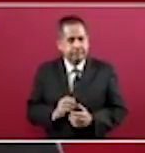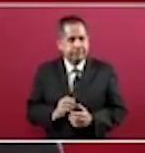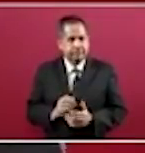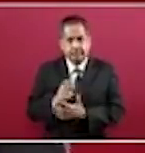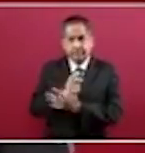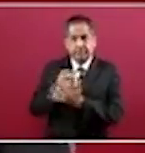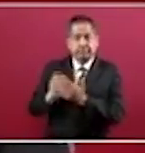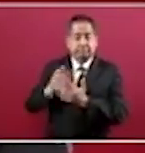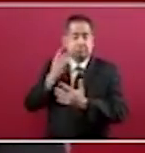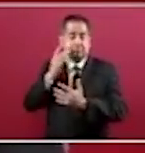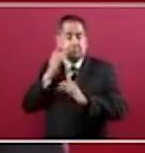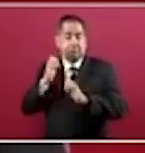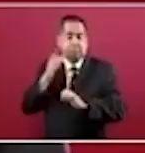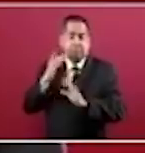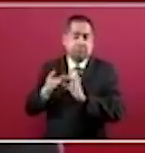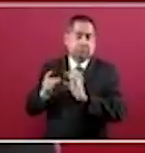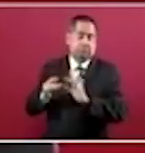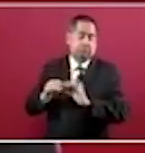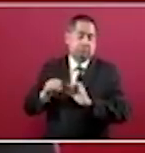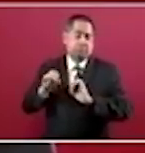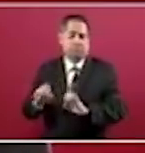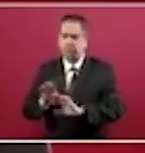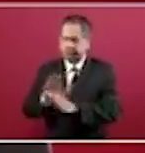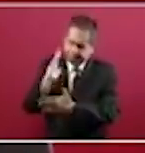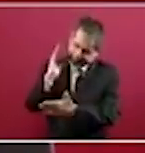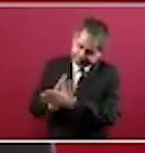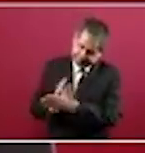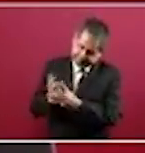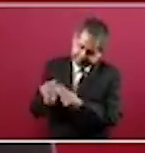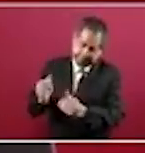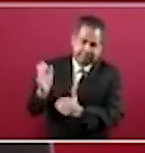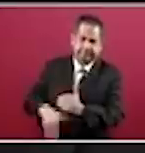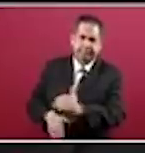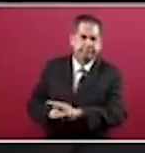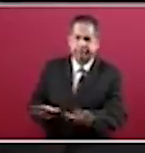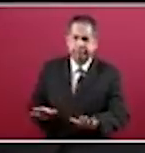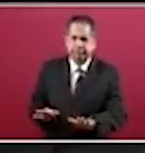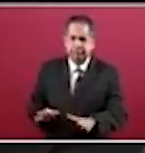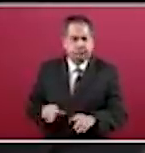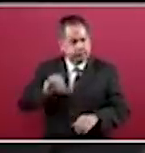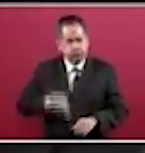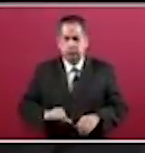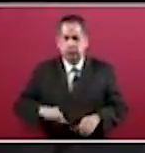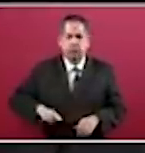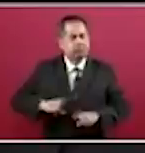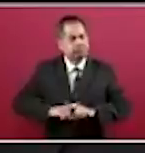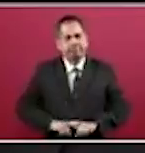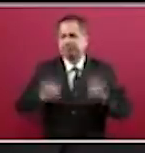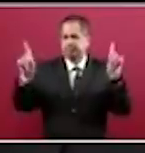exquisiteces, esos lujos, ya se terminó. Este es otro gobierno.